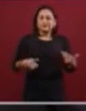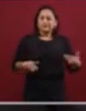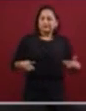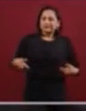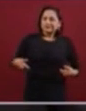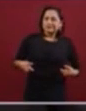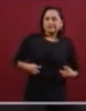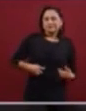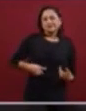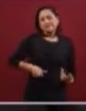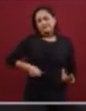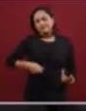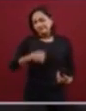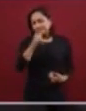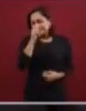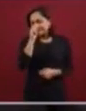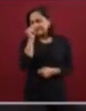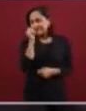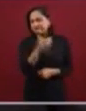confrontación,